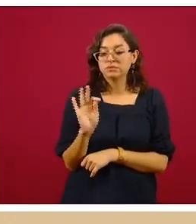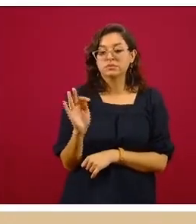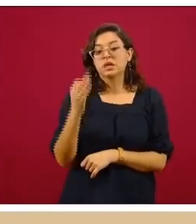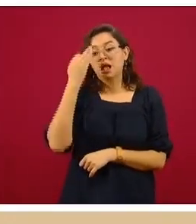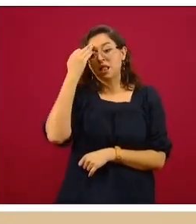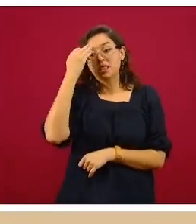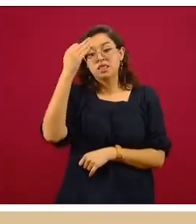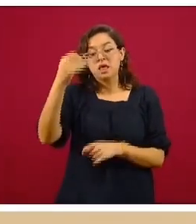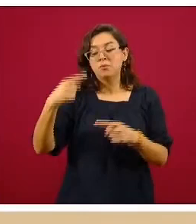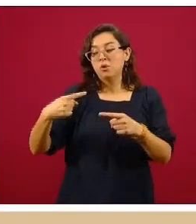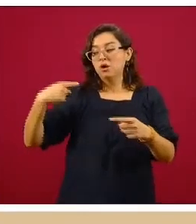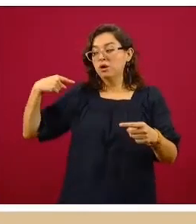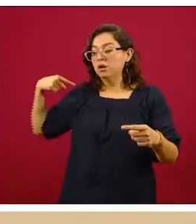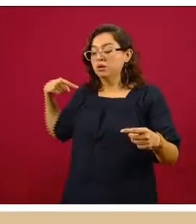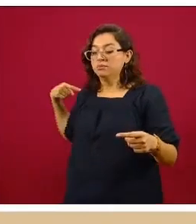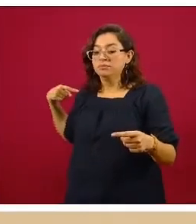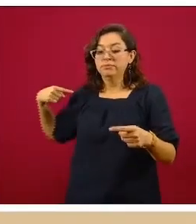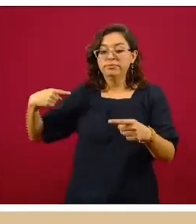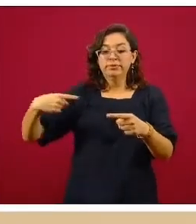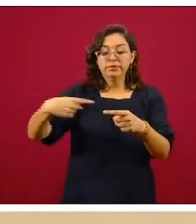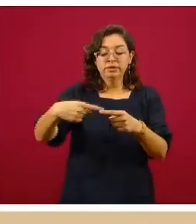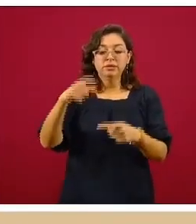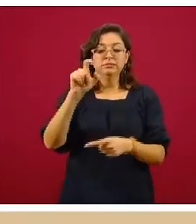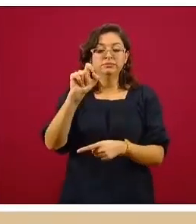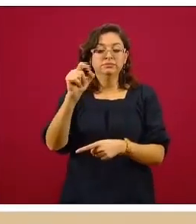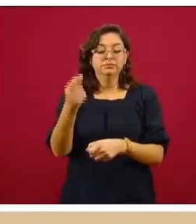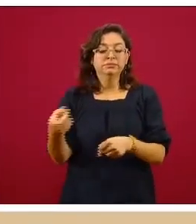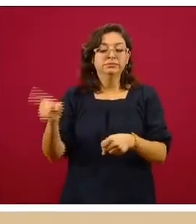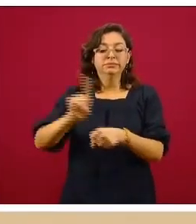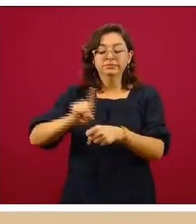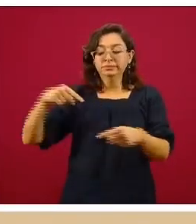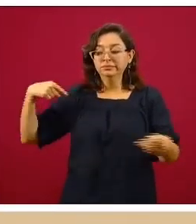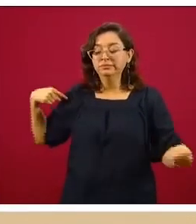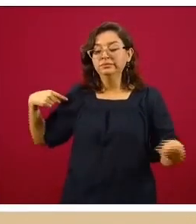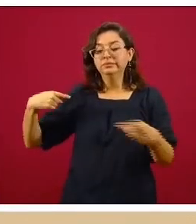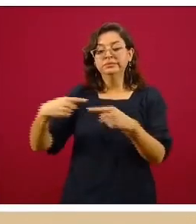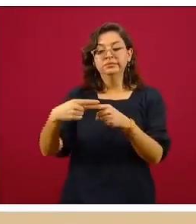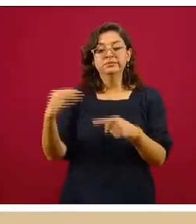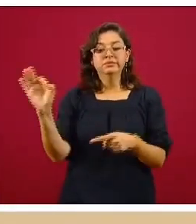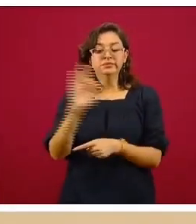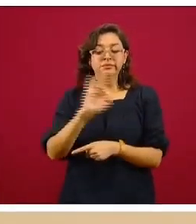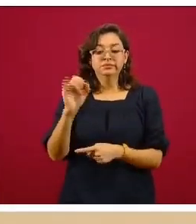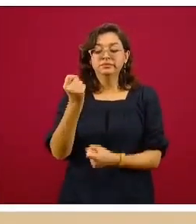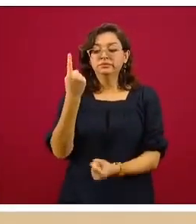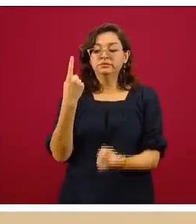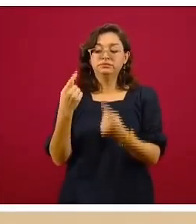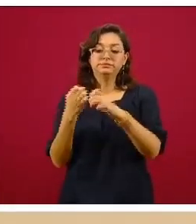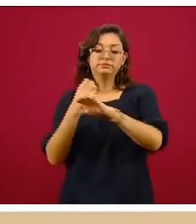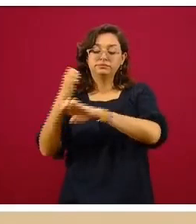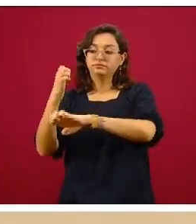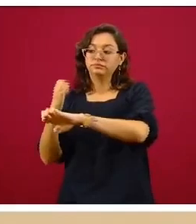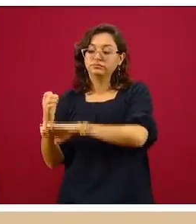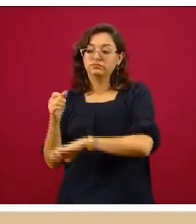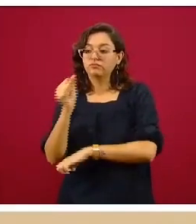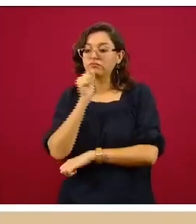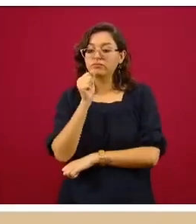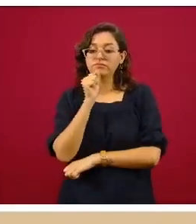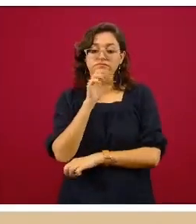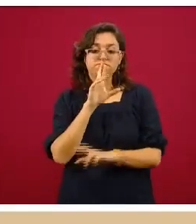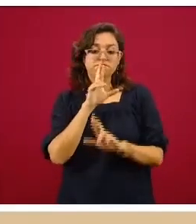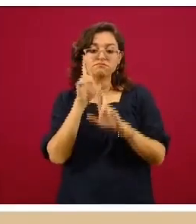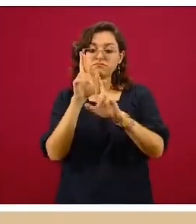en el tiempo hasta casi 20 días hacia atrás, pues también puede ser entidades federativas que aún no han reportado